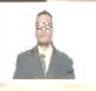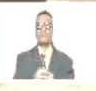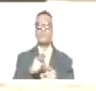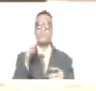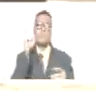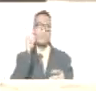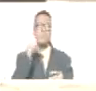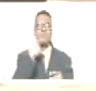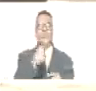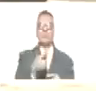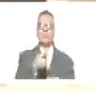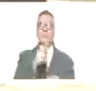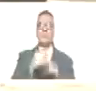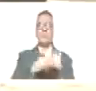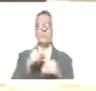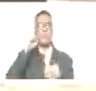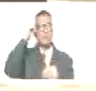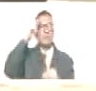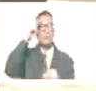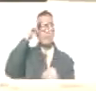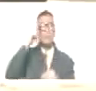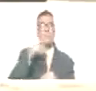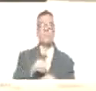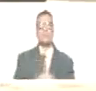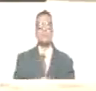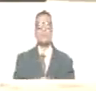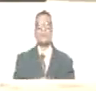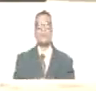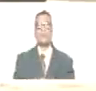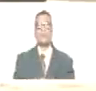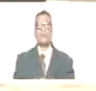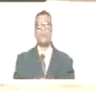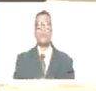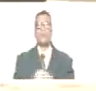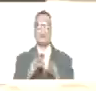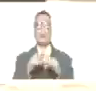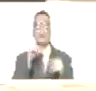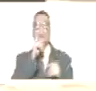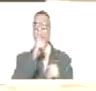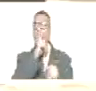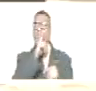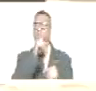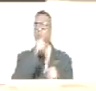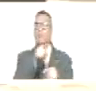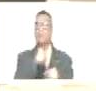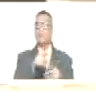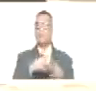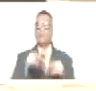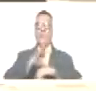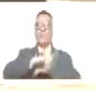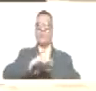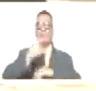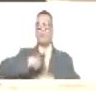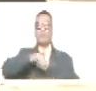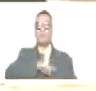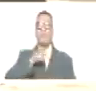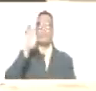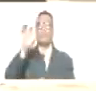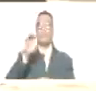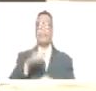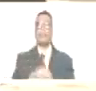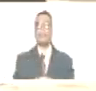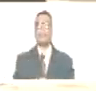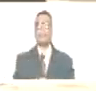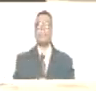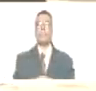hacer esa reflexión de los y nombrar aquellas estafas a nuestro país, acompañada de